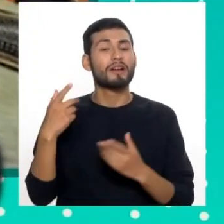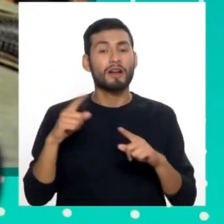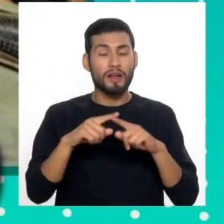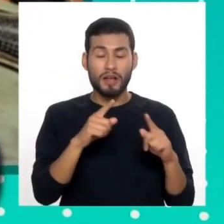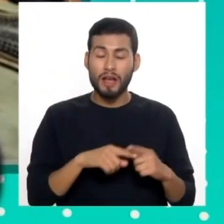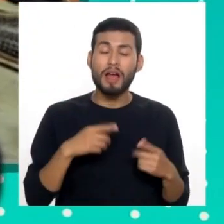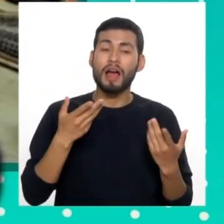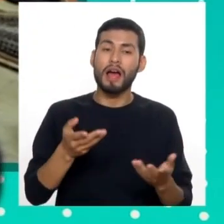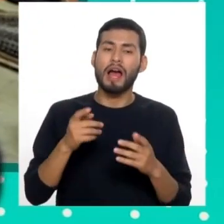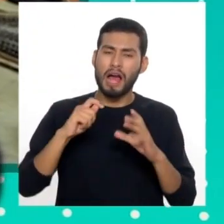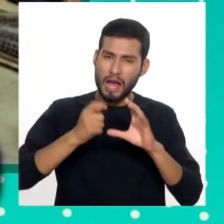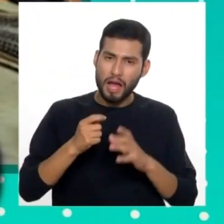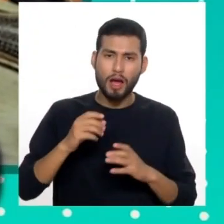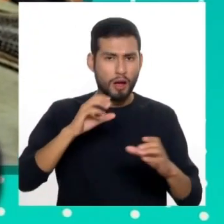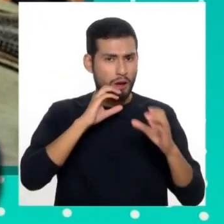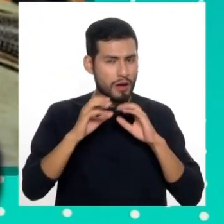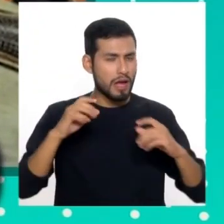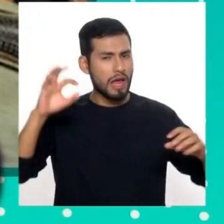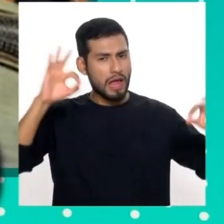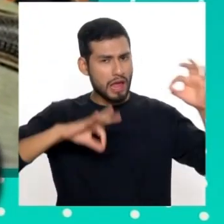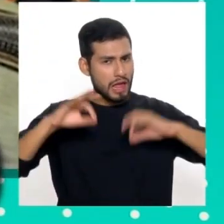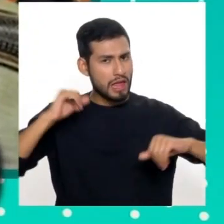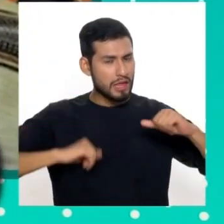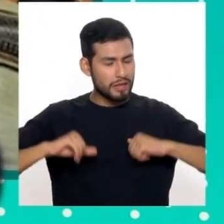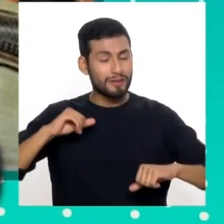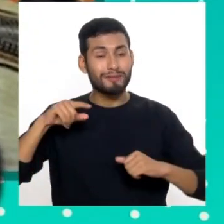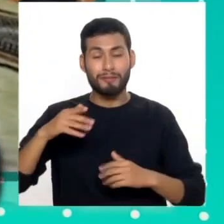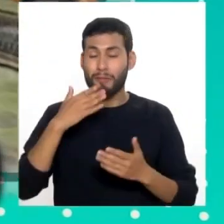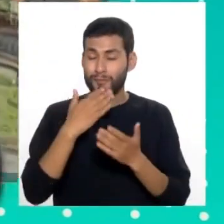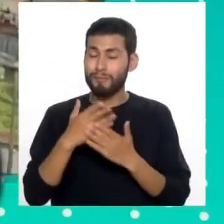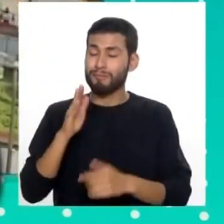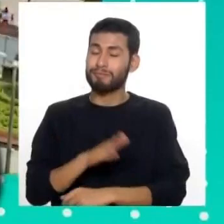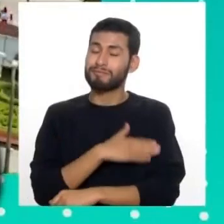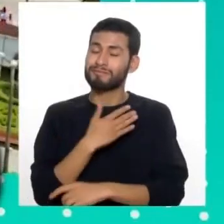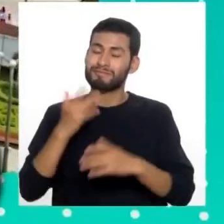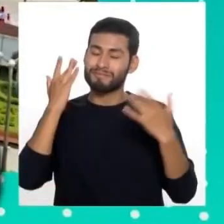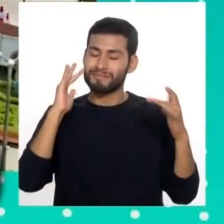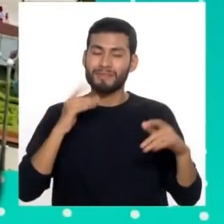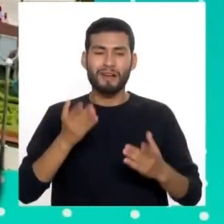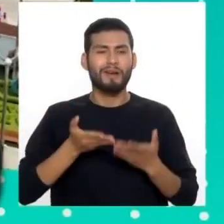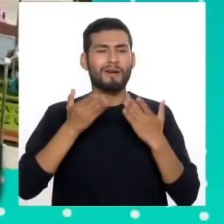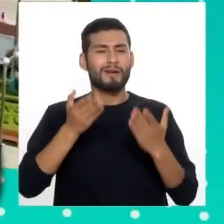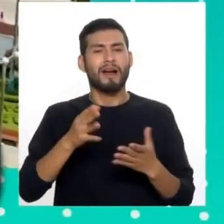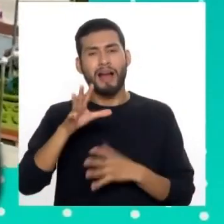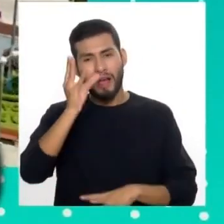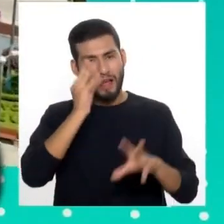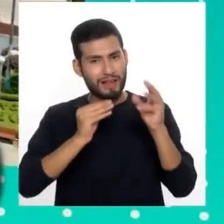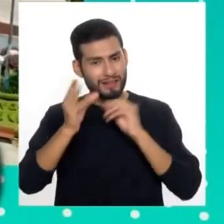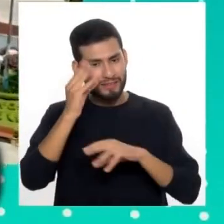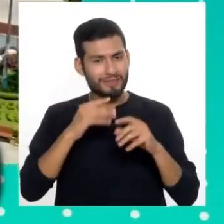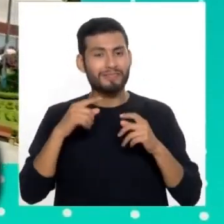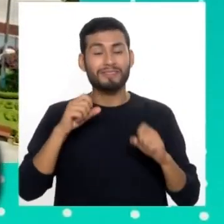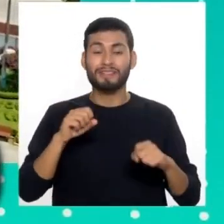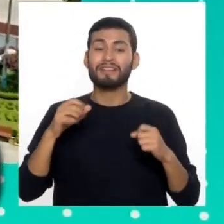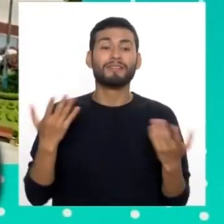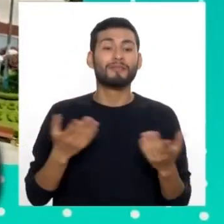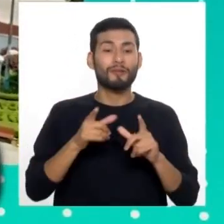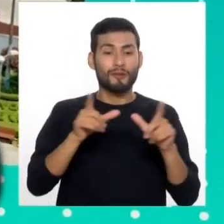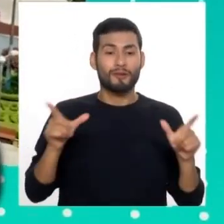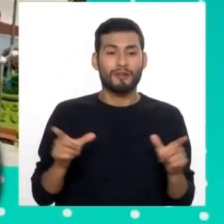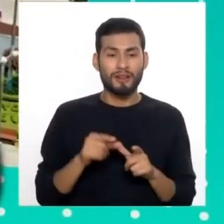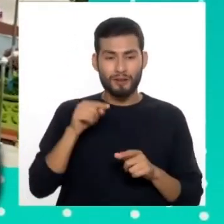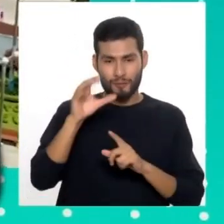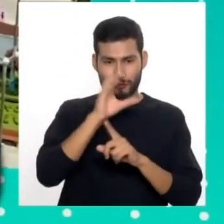talleres, conversatorios y teatro acompañados de buena música que buscan promover el aprendizaje. Se realizará en el